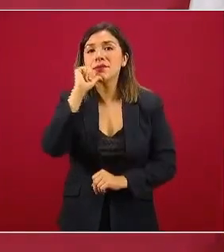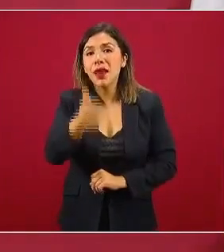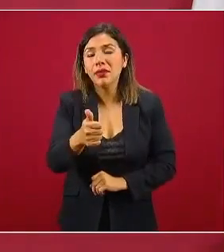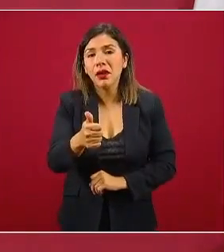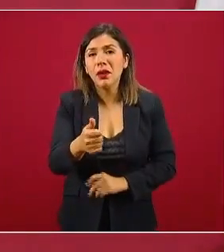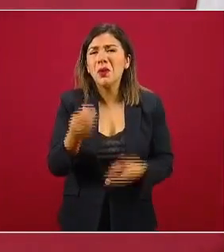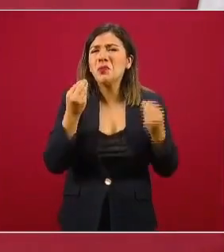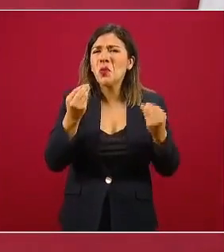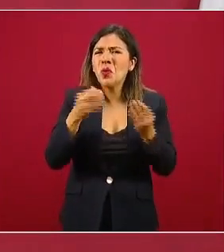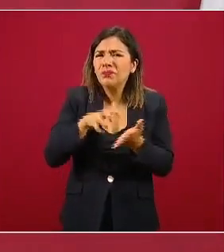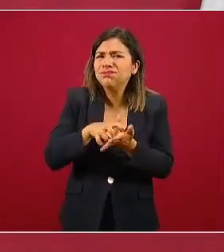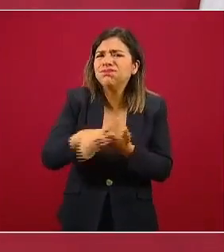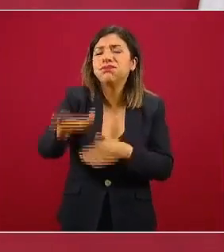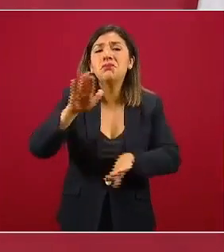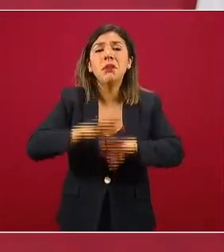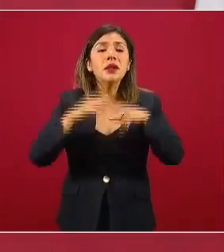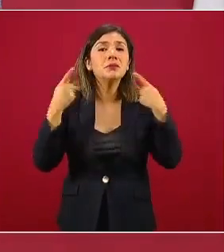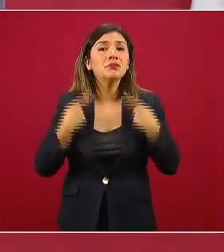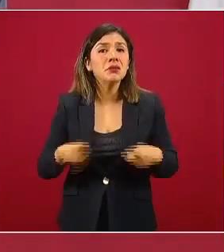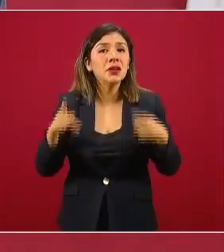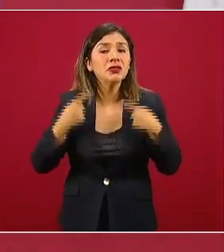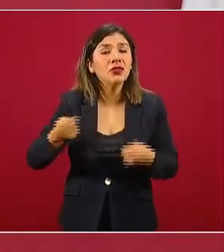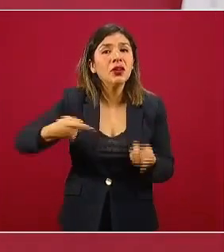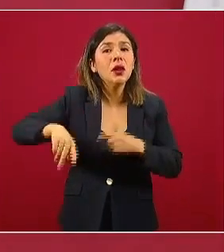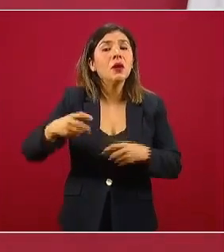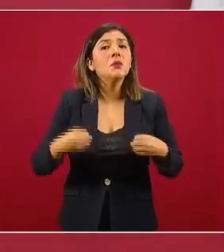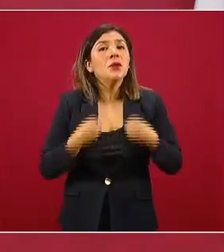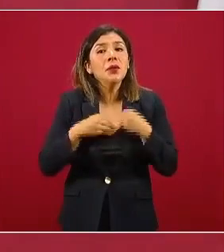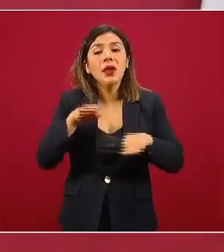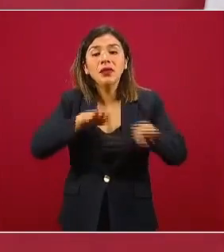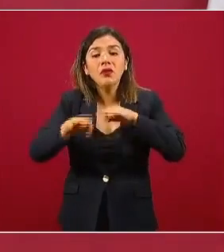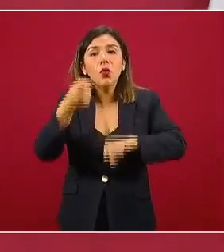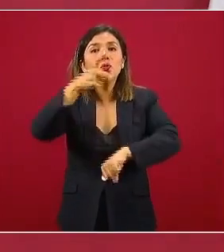Mucha gente que vive al día.